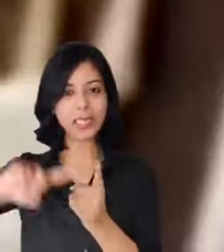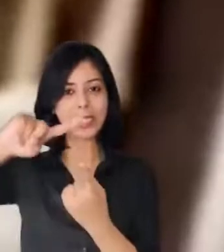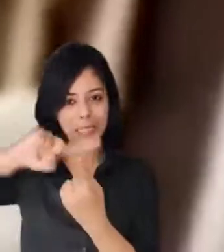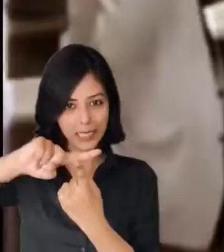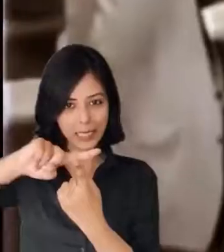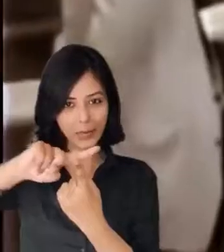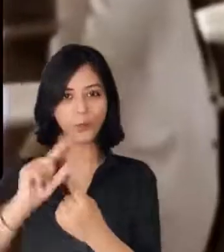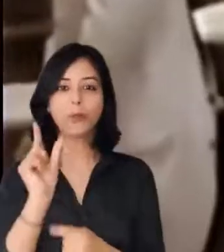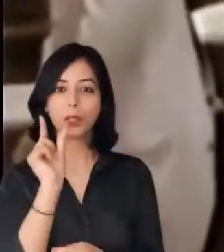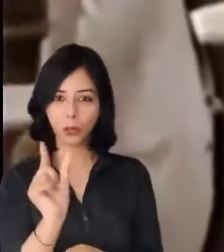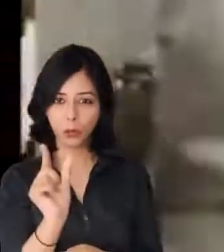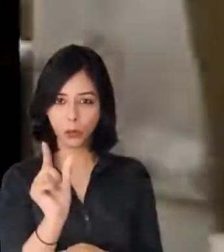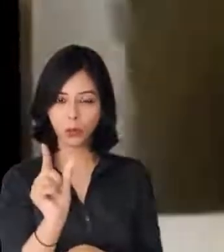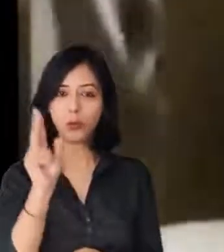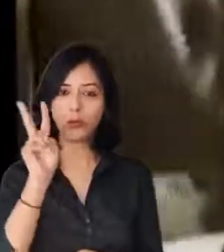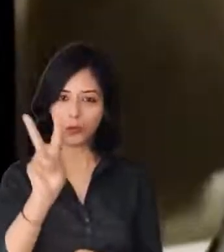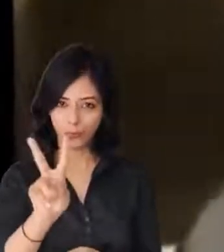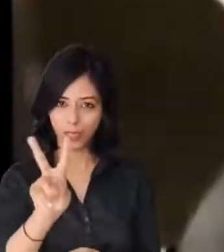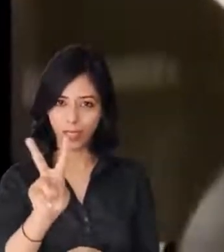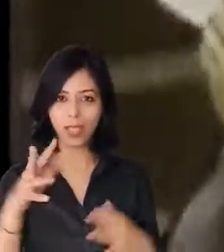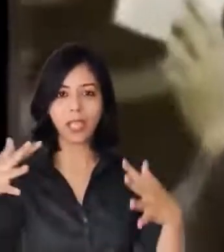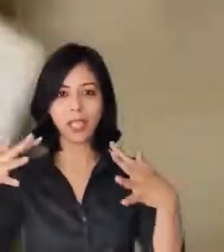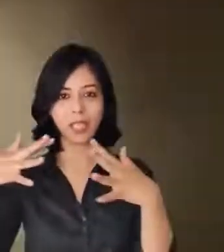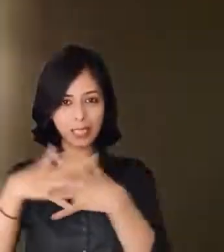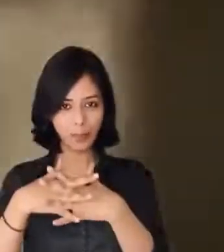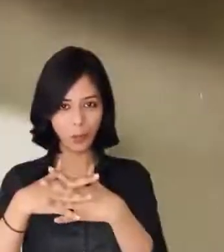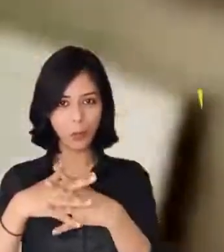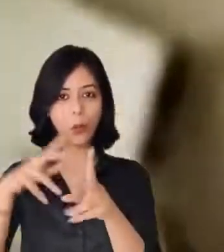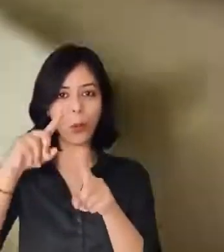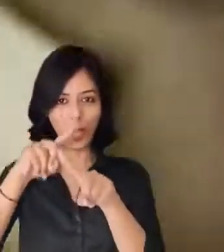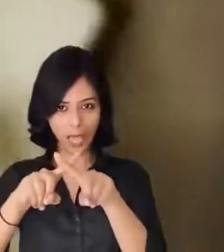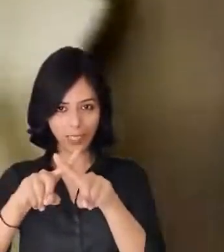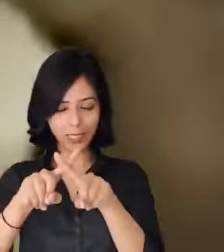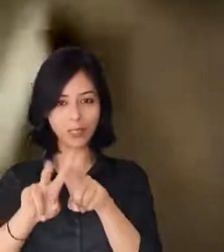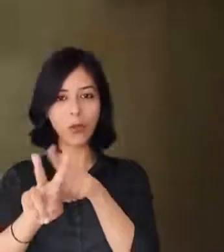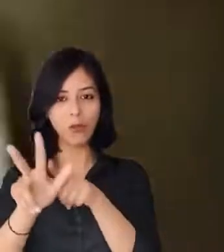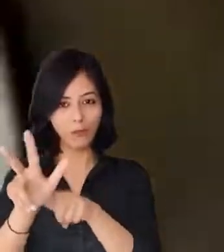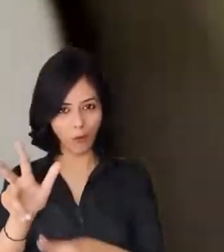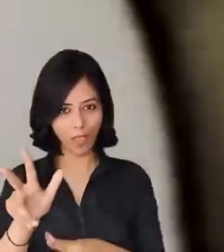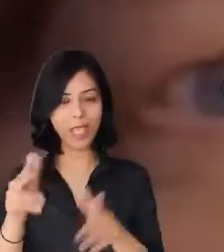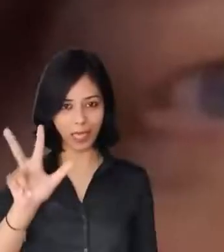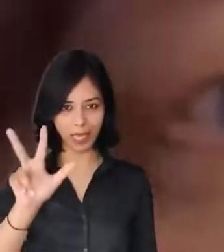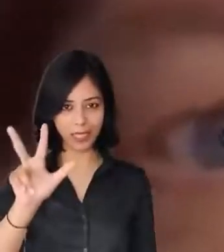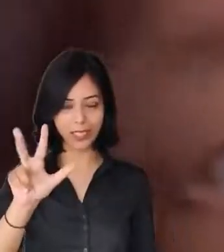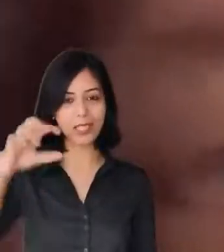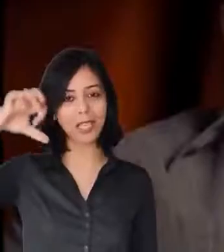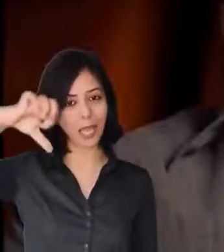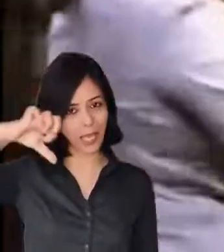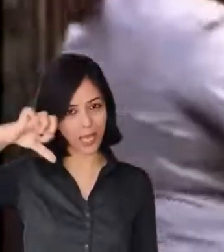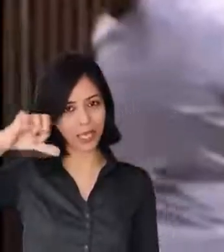Ella se declaró culpable de manipular las pruebas y le dieron un plazo de prueba de 5 años. Toda la sala se